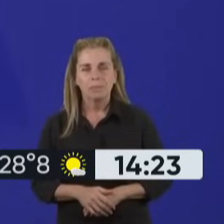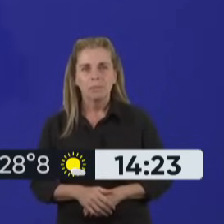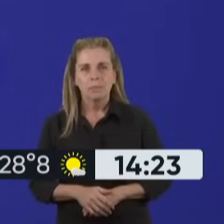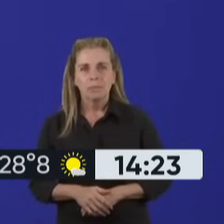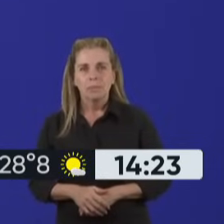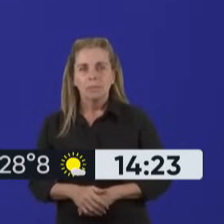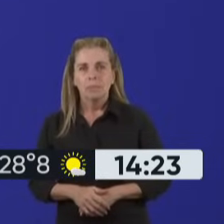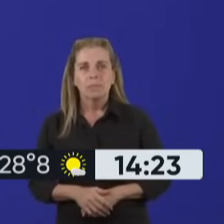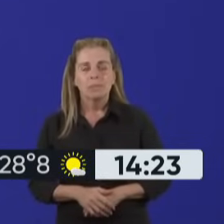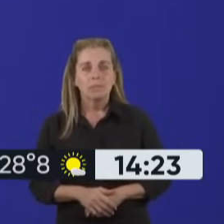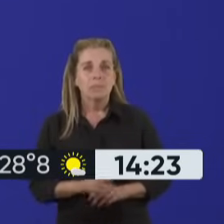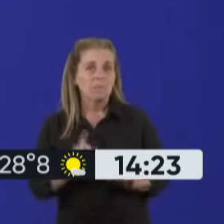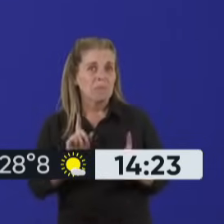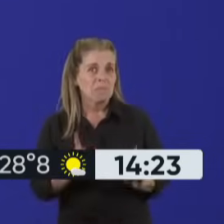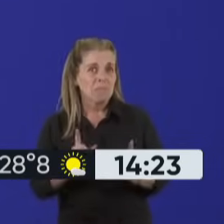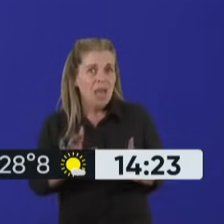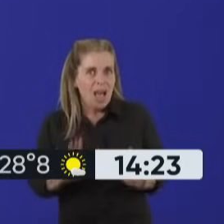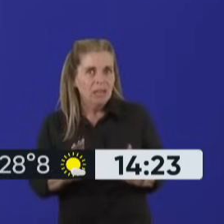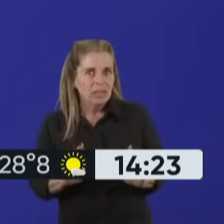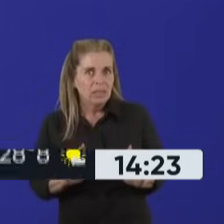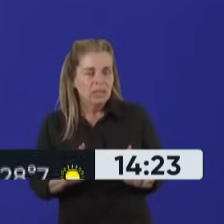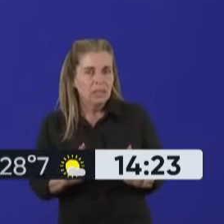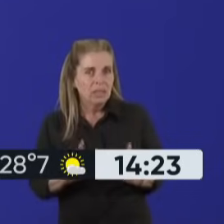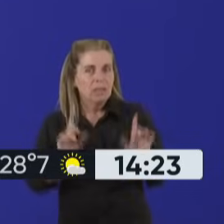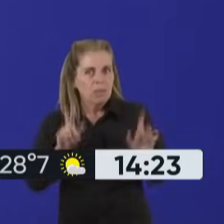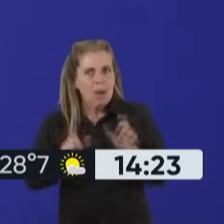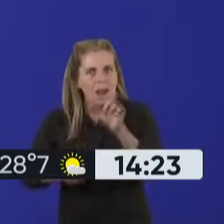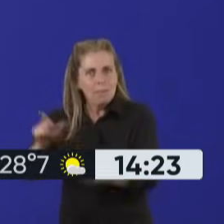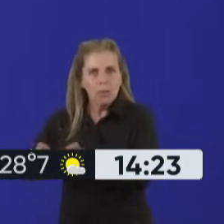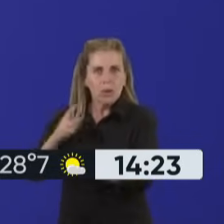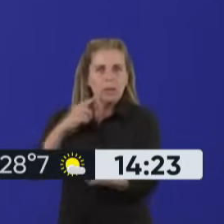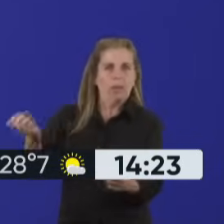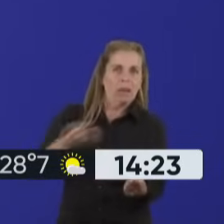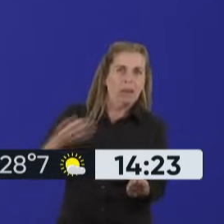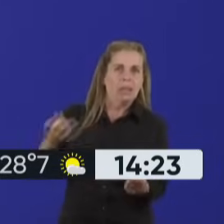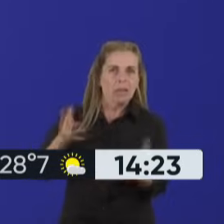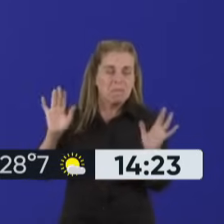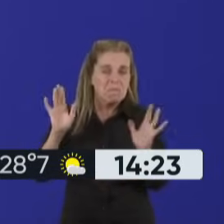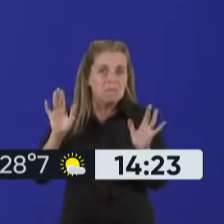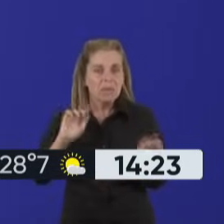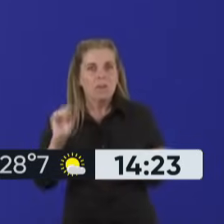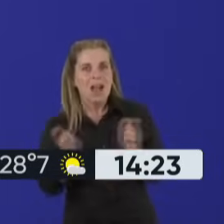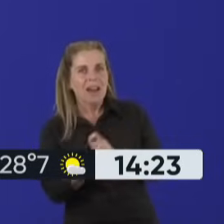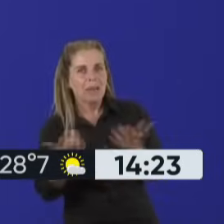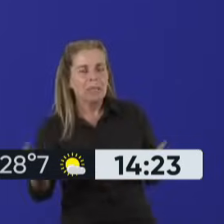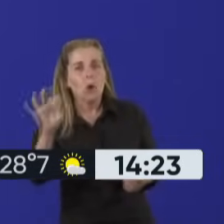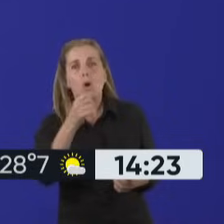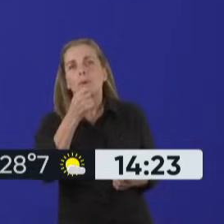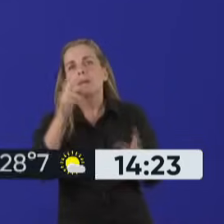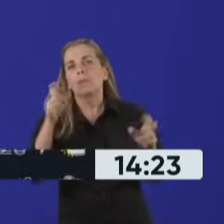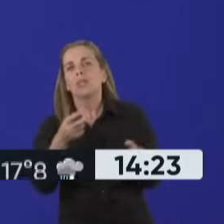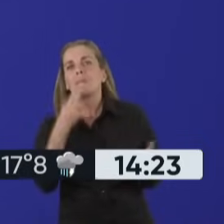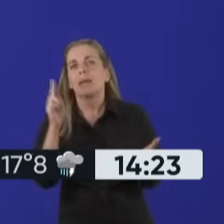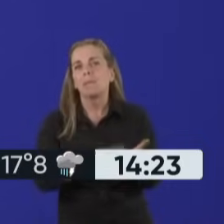Digamos, y aún pasa esto, o sea, imagínense con un déficit fiscal de 7 puntos del PBI. O en términos de impuestos,